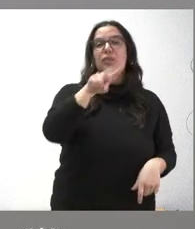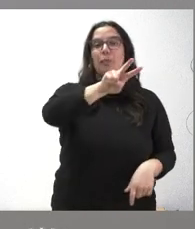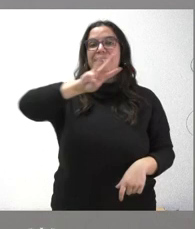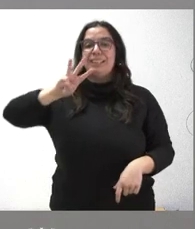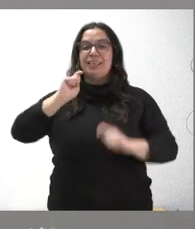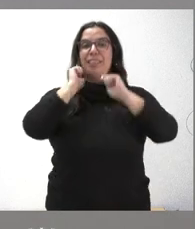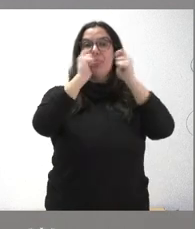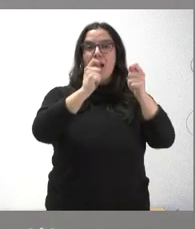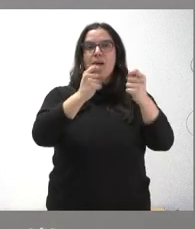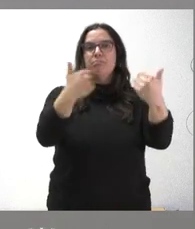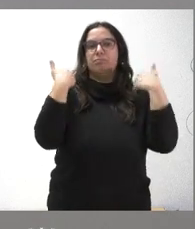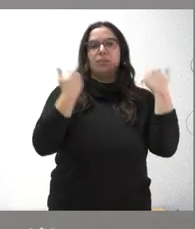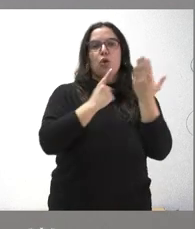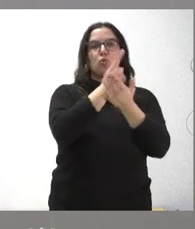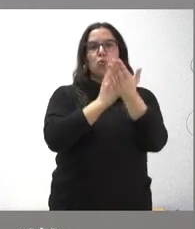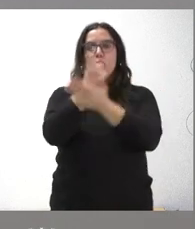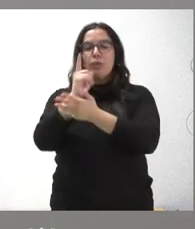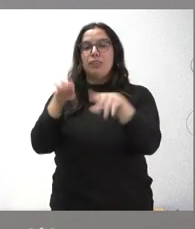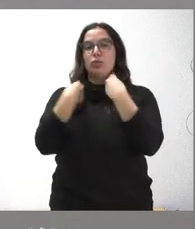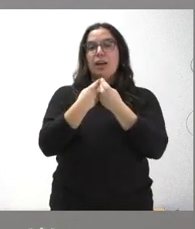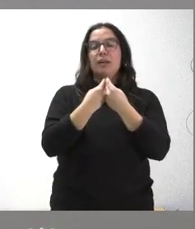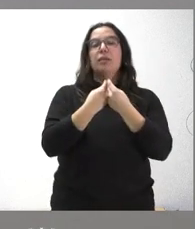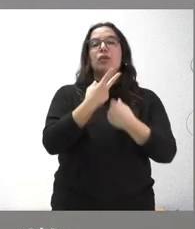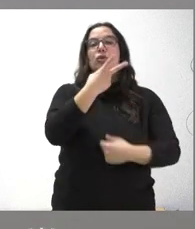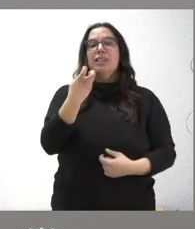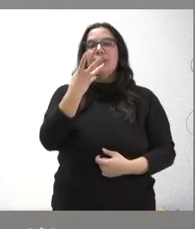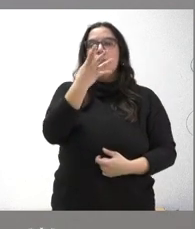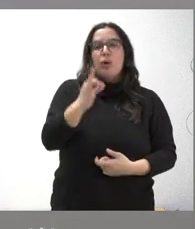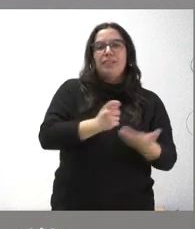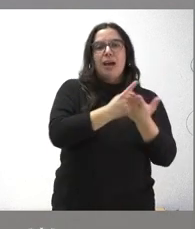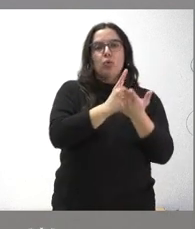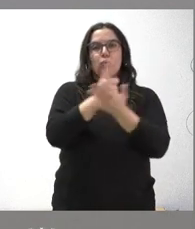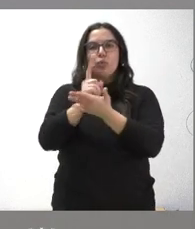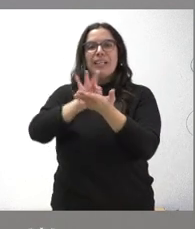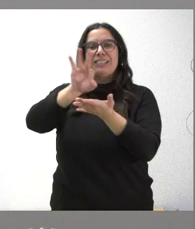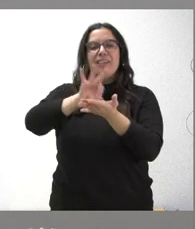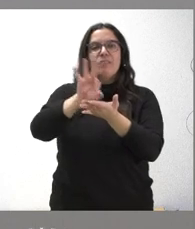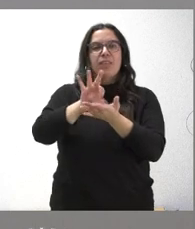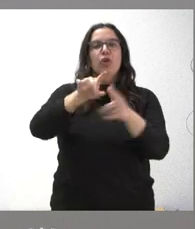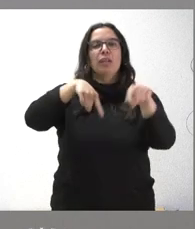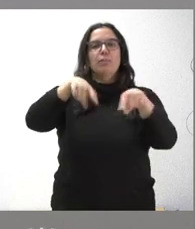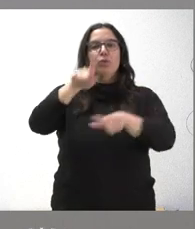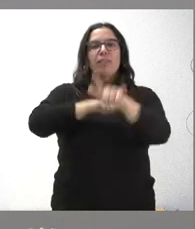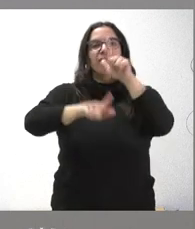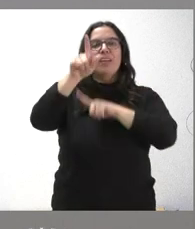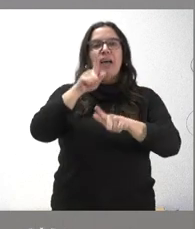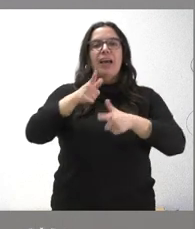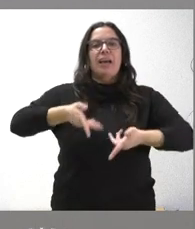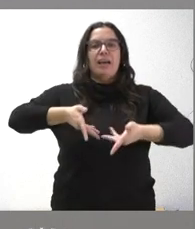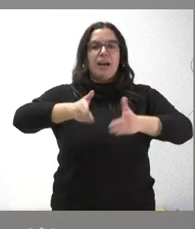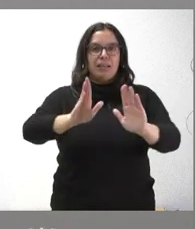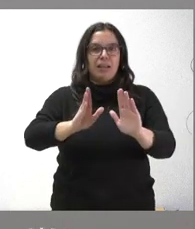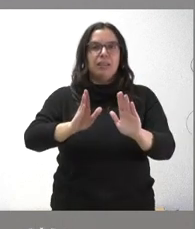concesionarias del total de 240 concesiones administrativas que componen el servicio de transporte de viajeros por carretera para afrontar el déficit de explotación